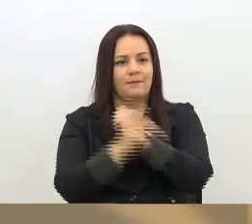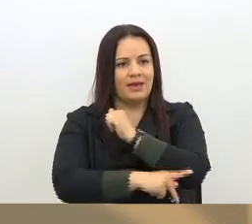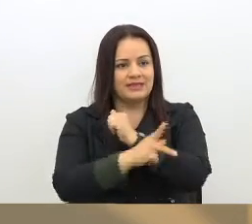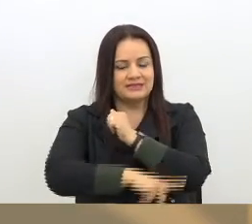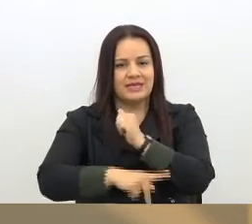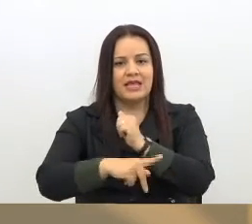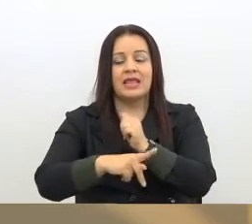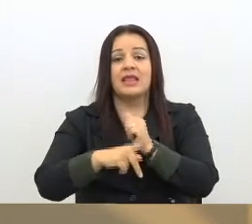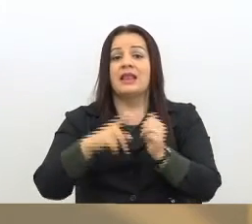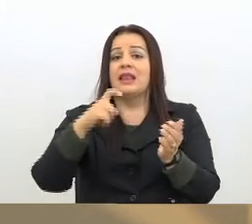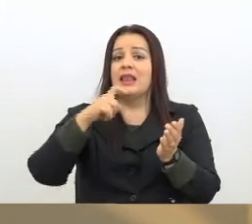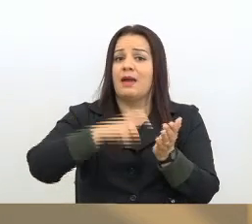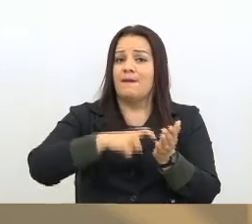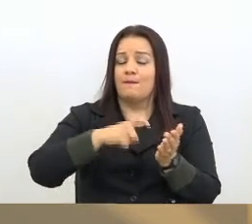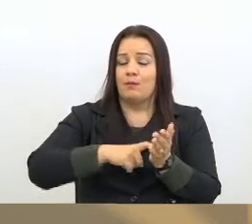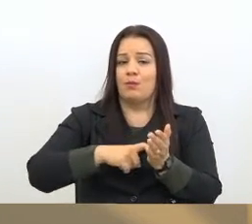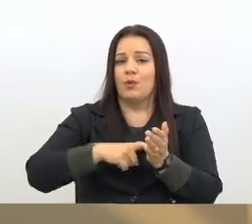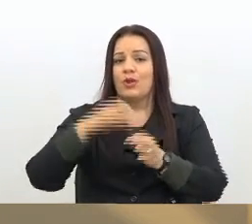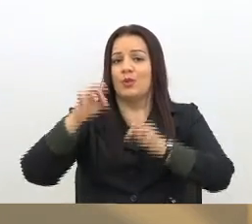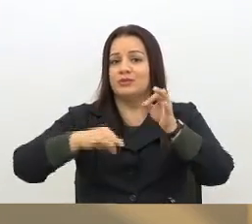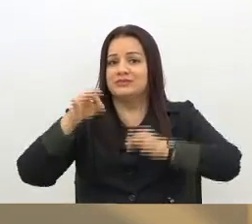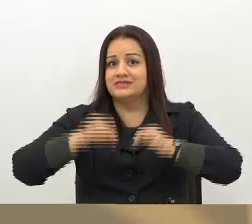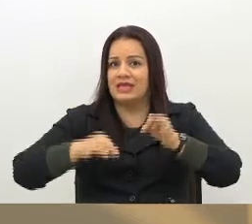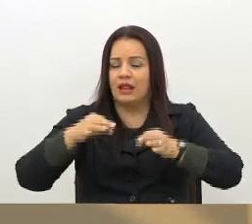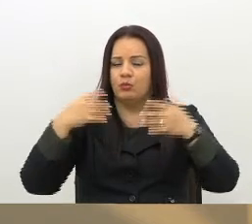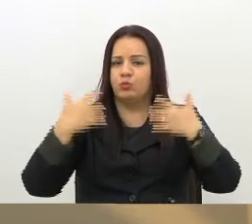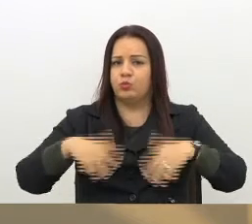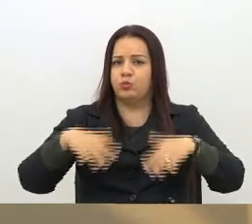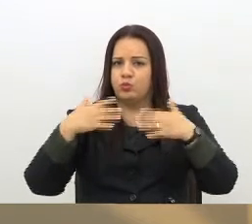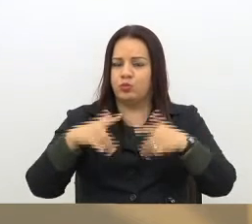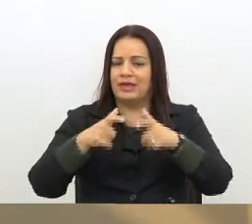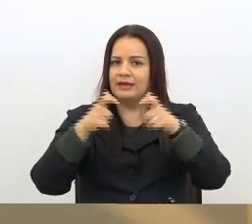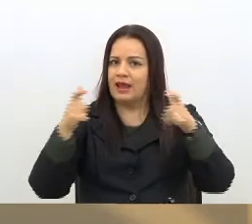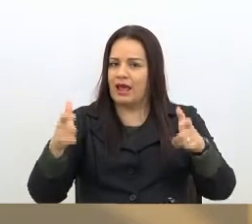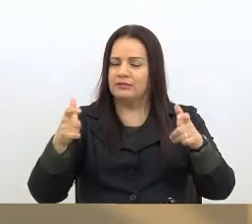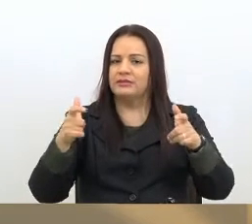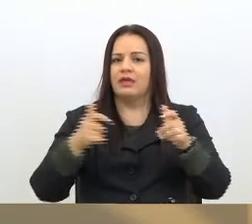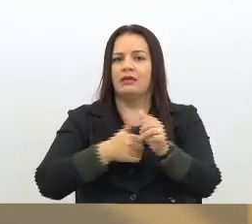judicial es grande. Hay mora judicial en temas